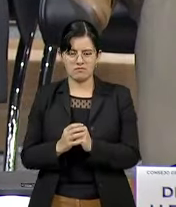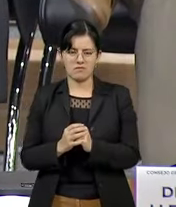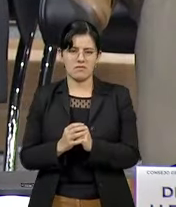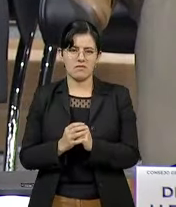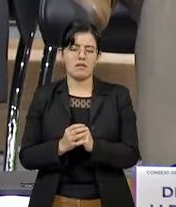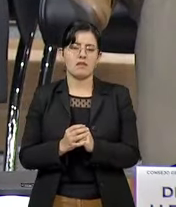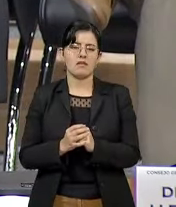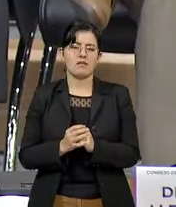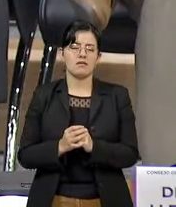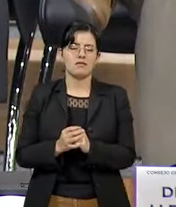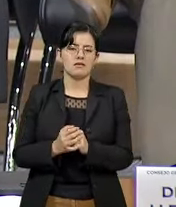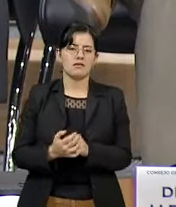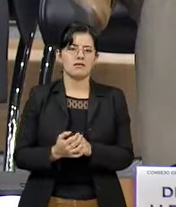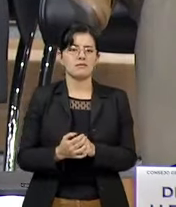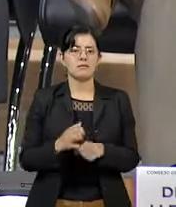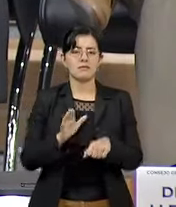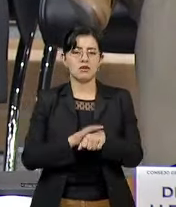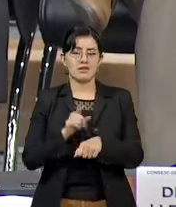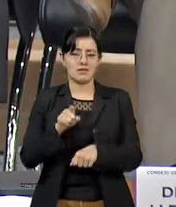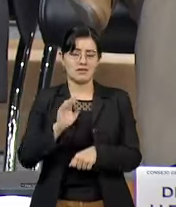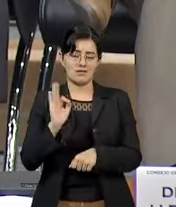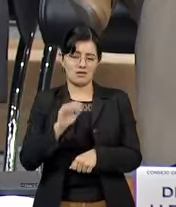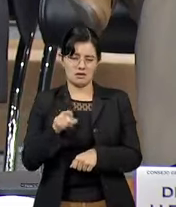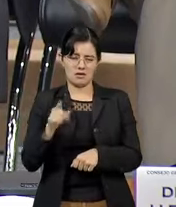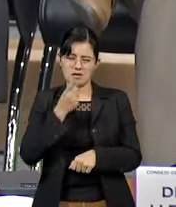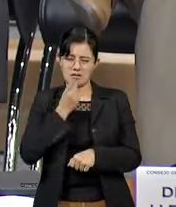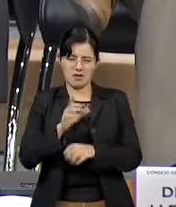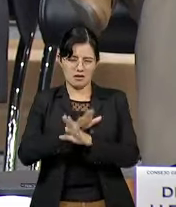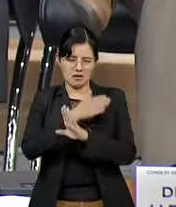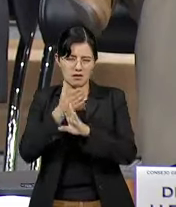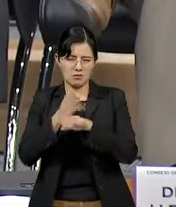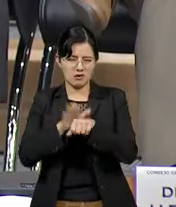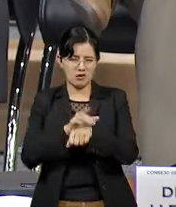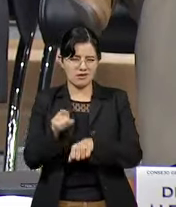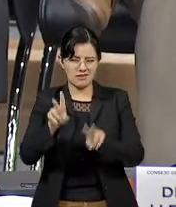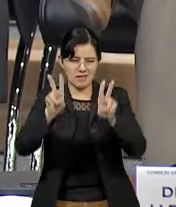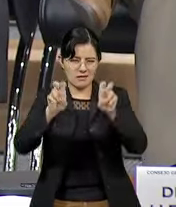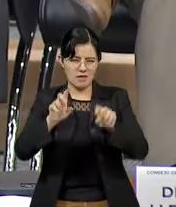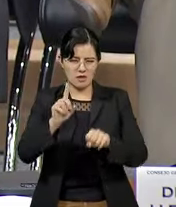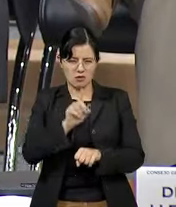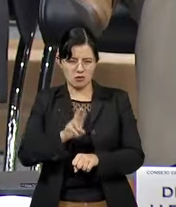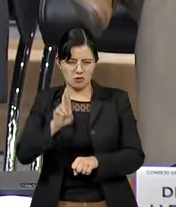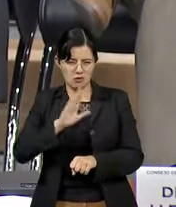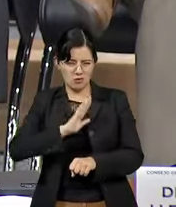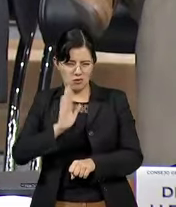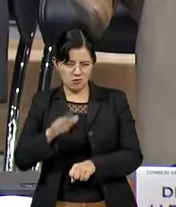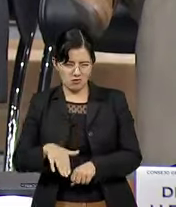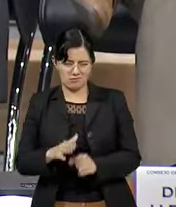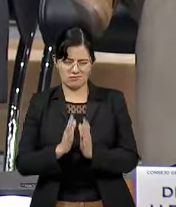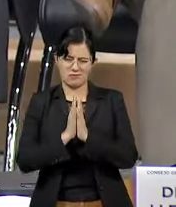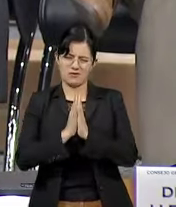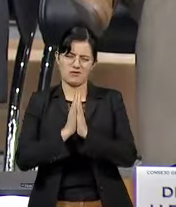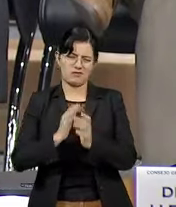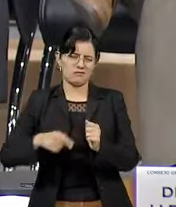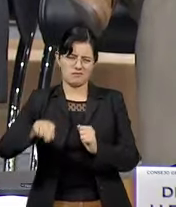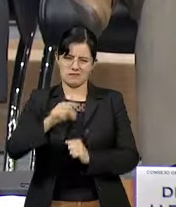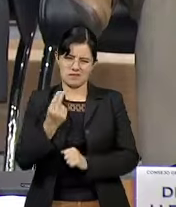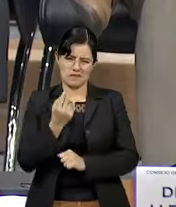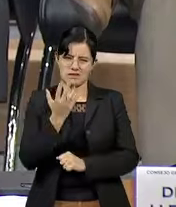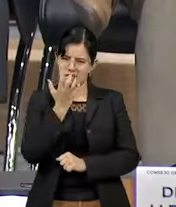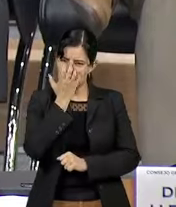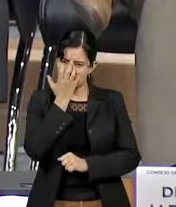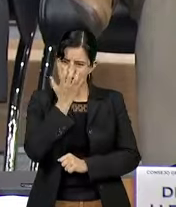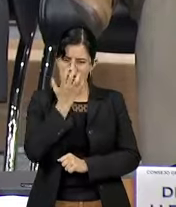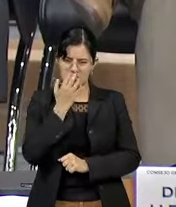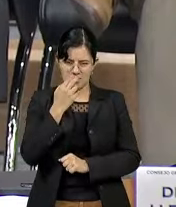porque en su momento habló de doctor muerte por favor Hay que ser serios y hay que ser autocríticos